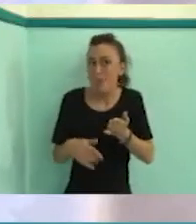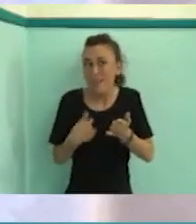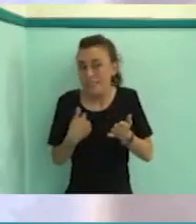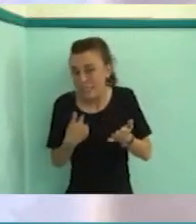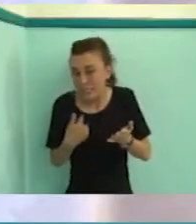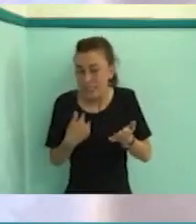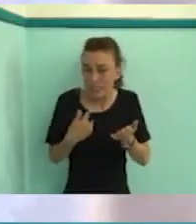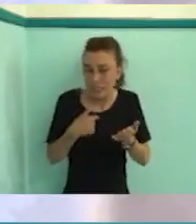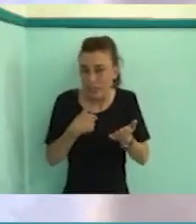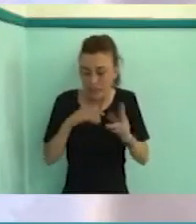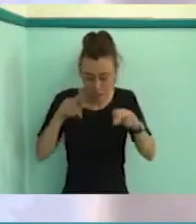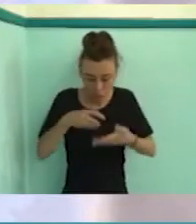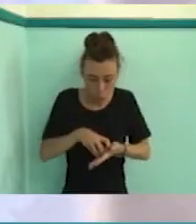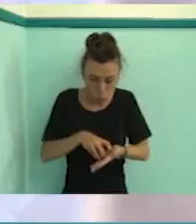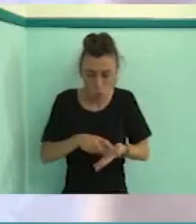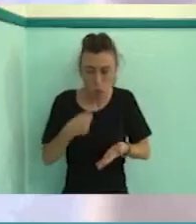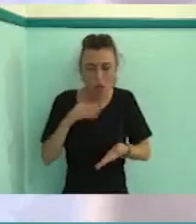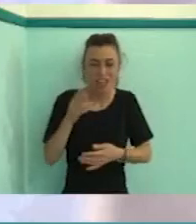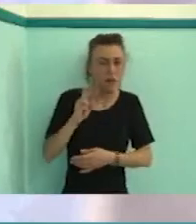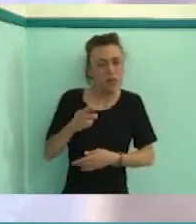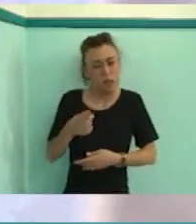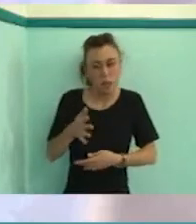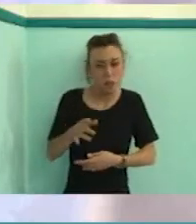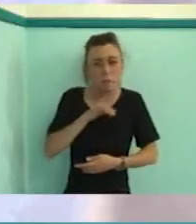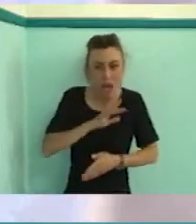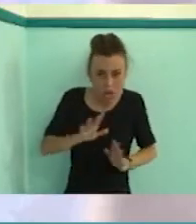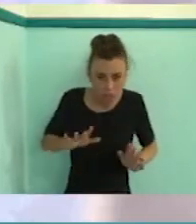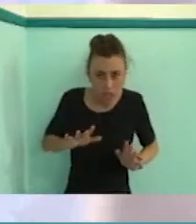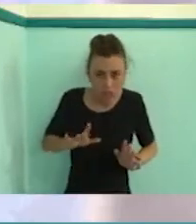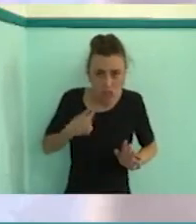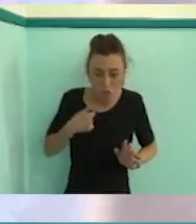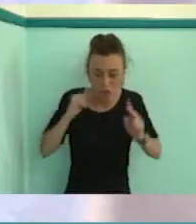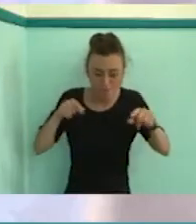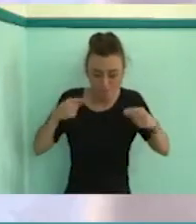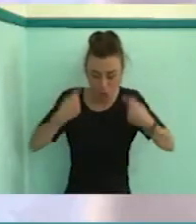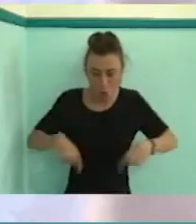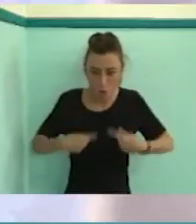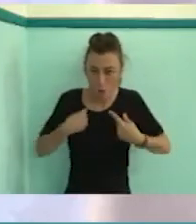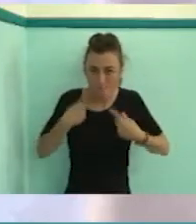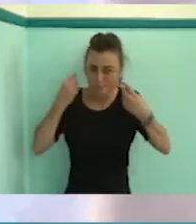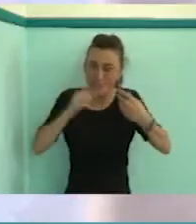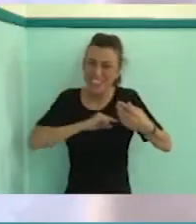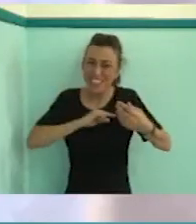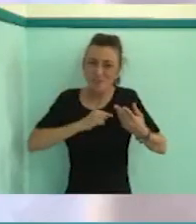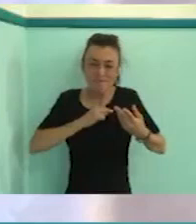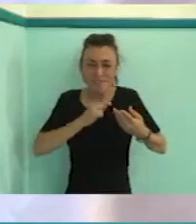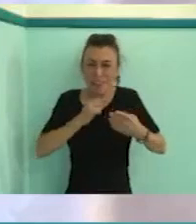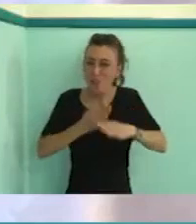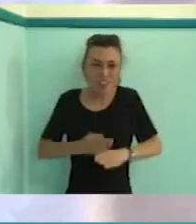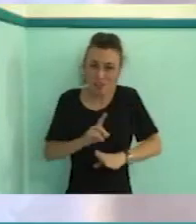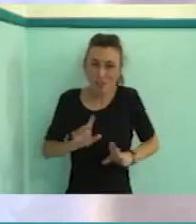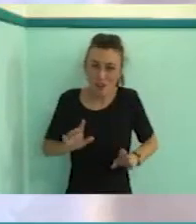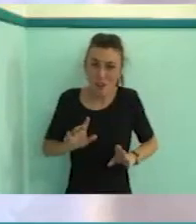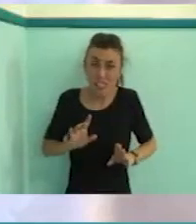mí a verme mal en el espejo a A sentirme suficiente para con mi cuerpo entonces lo que se tiene que activar ahí siempre es la compasión